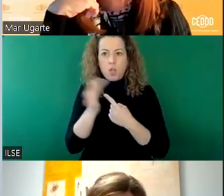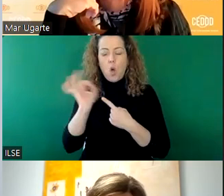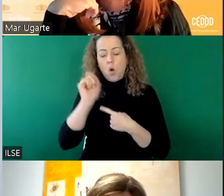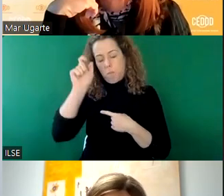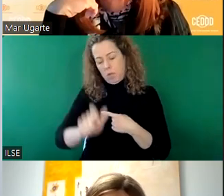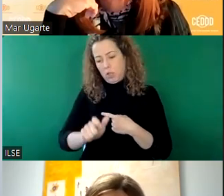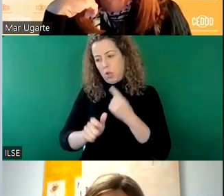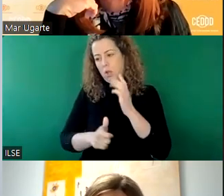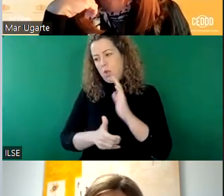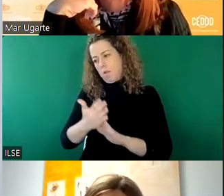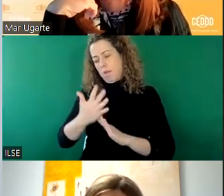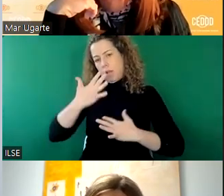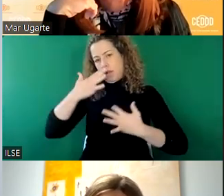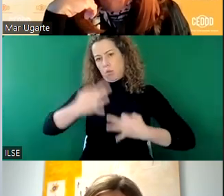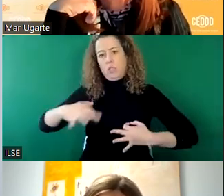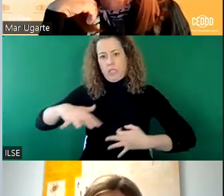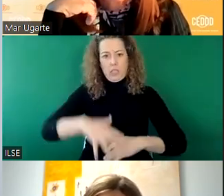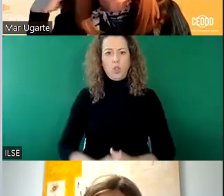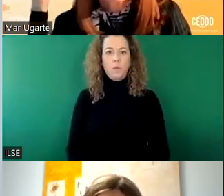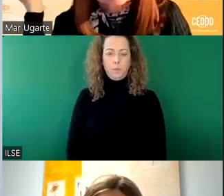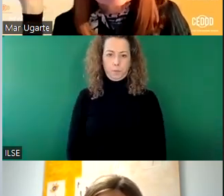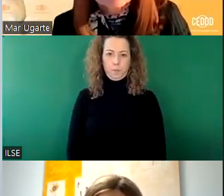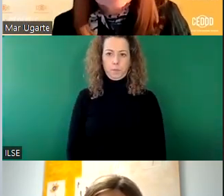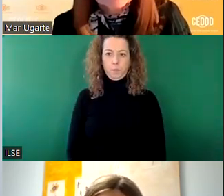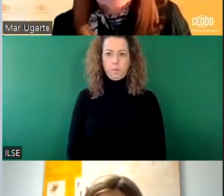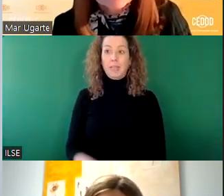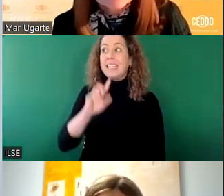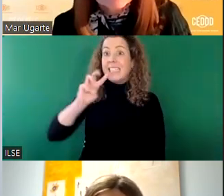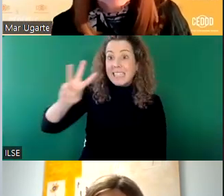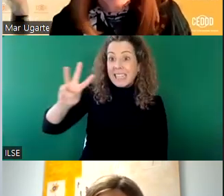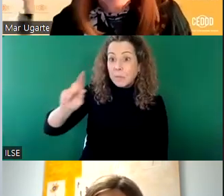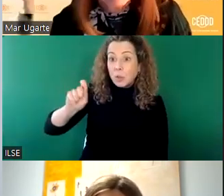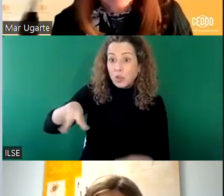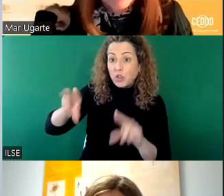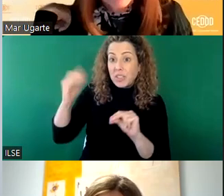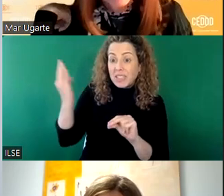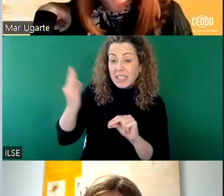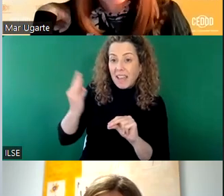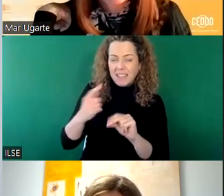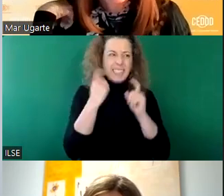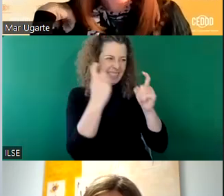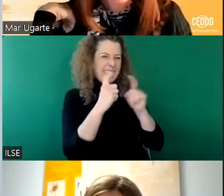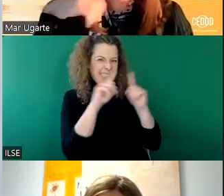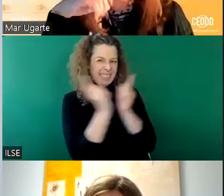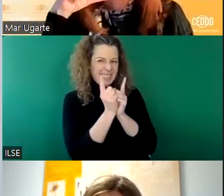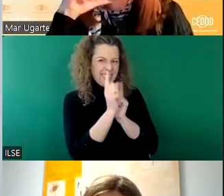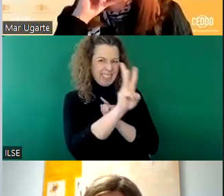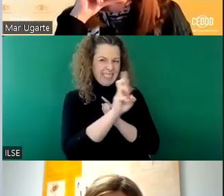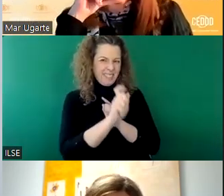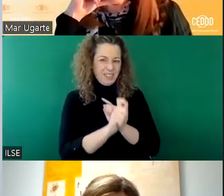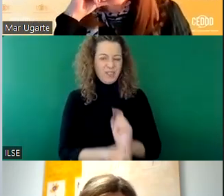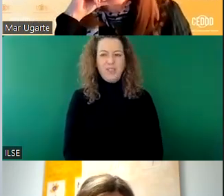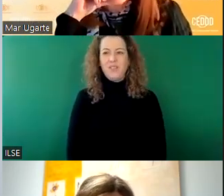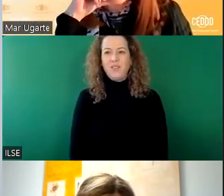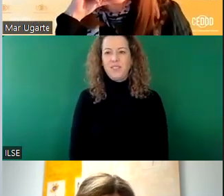un sitio más seguro. Y Te por quedan último, 3 minutitos, David. voy a intentarlo. Voy a intentarlo.